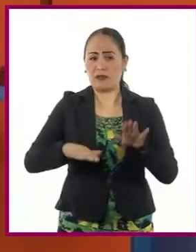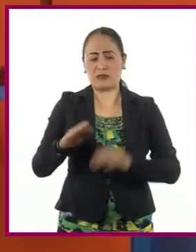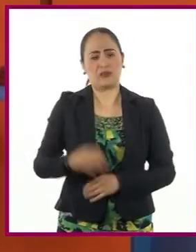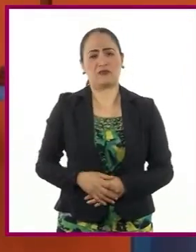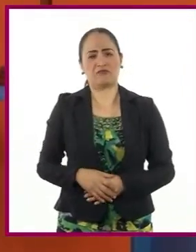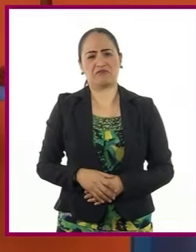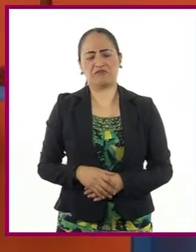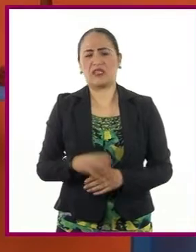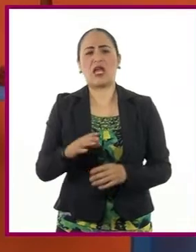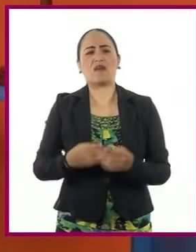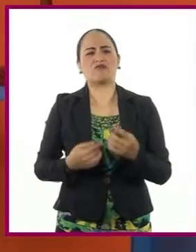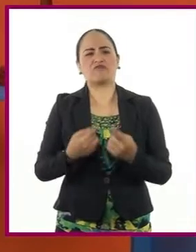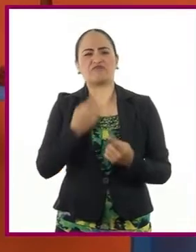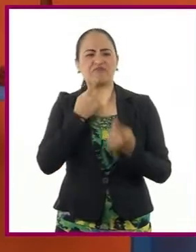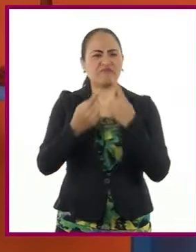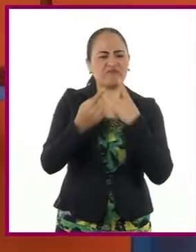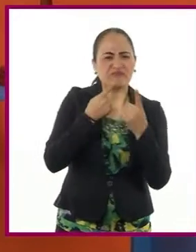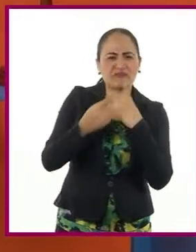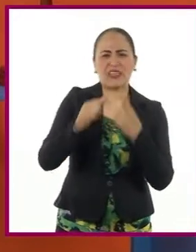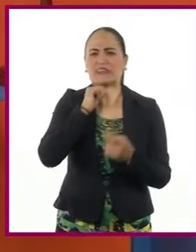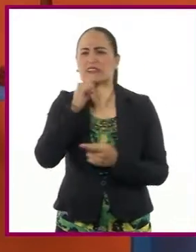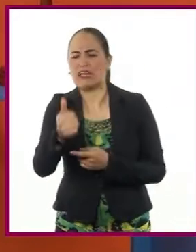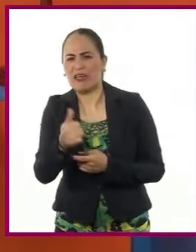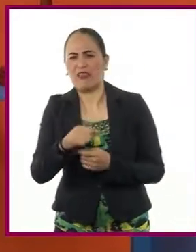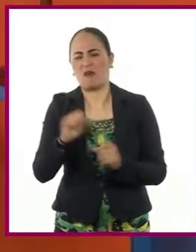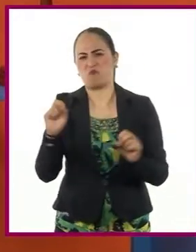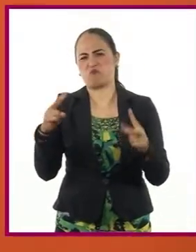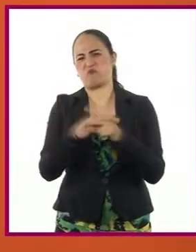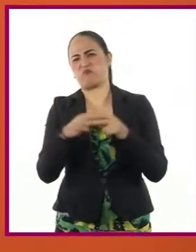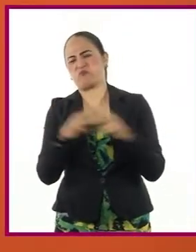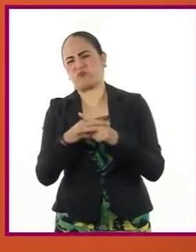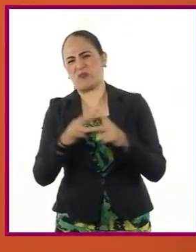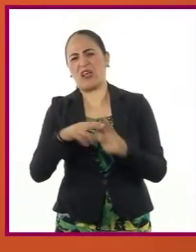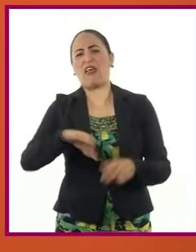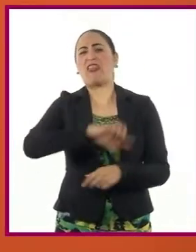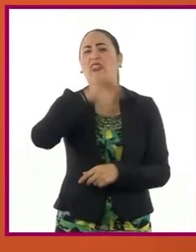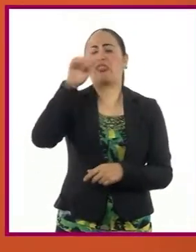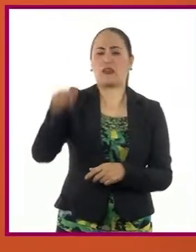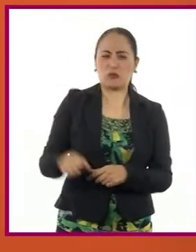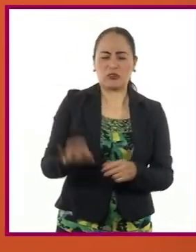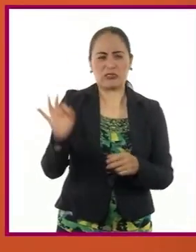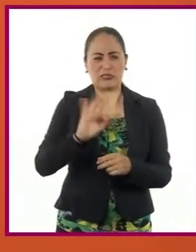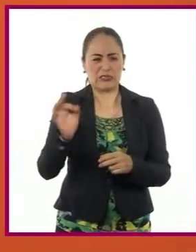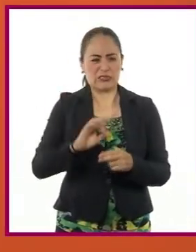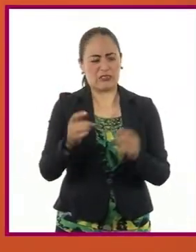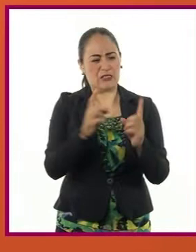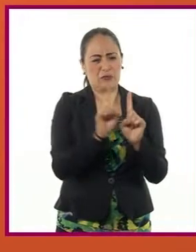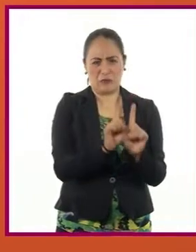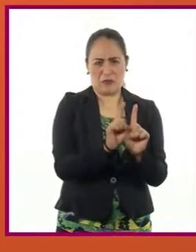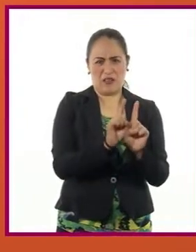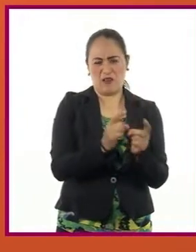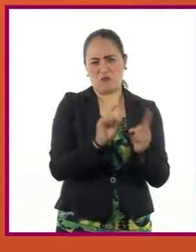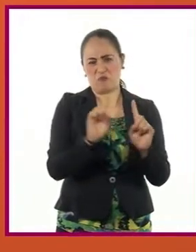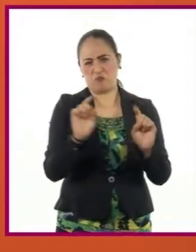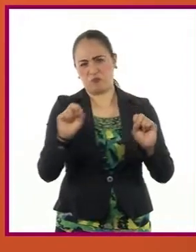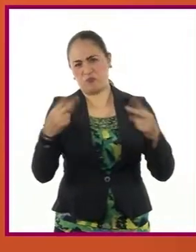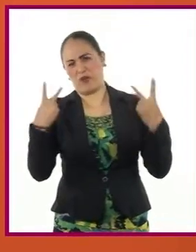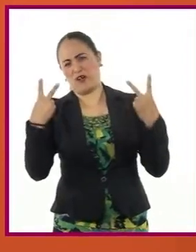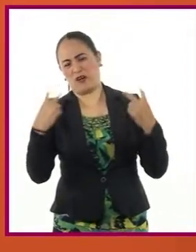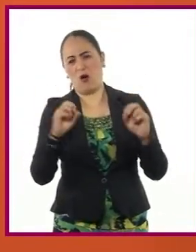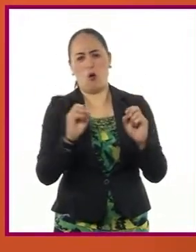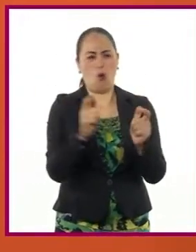manera inadecuada pueden causar situaciones más complicadas, como rupturas en una relación con otra persona o grupo